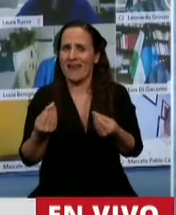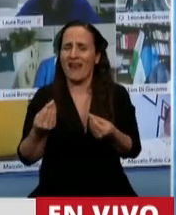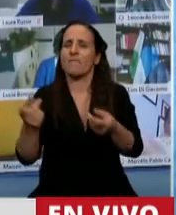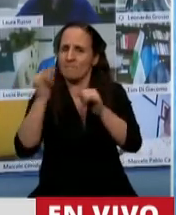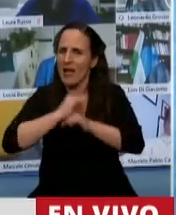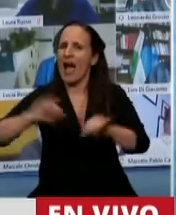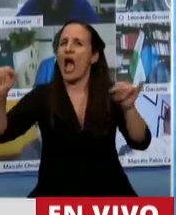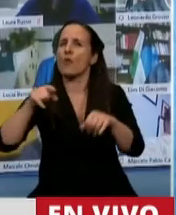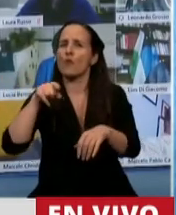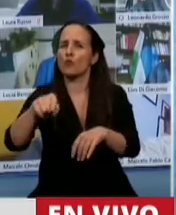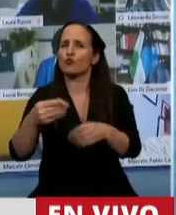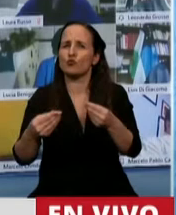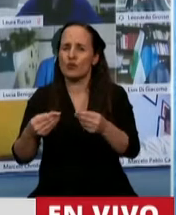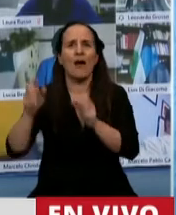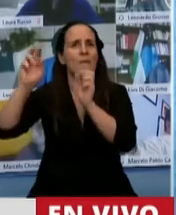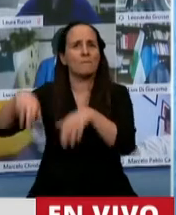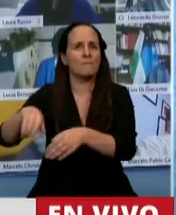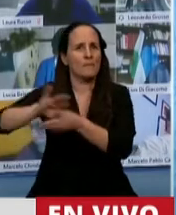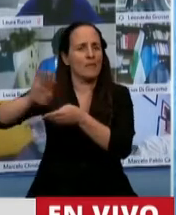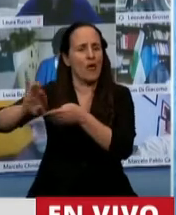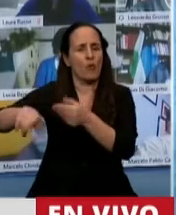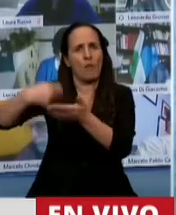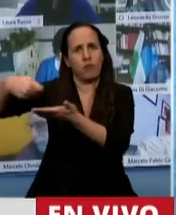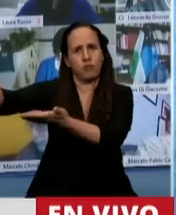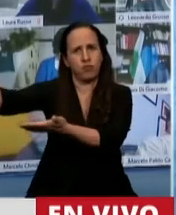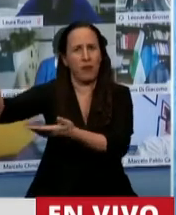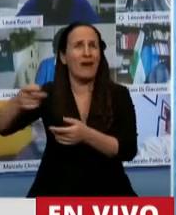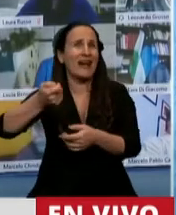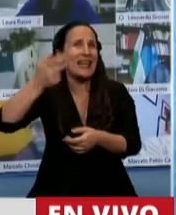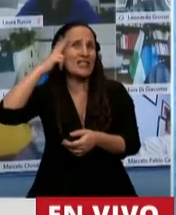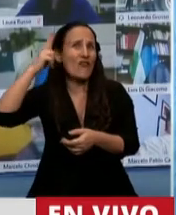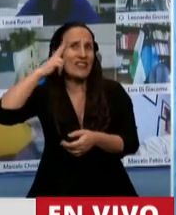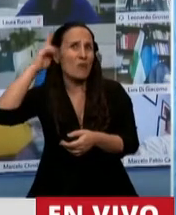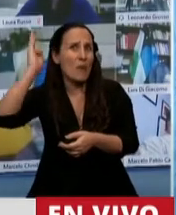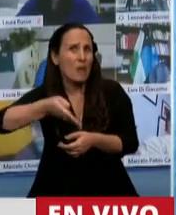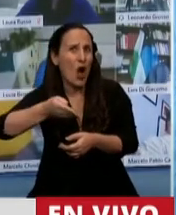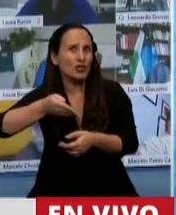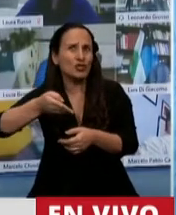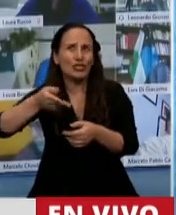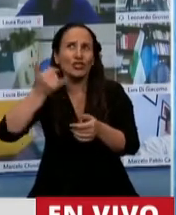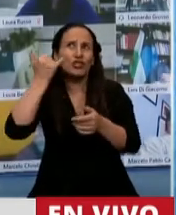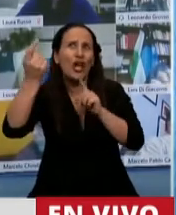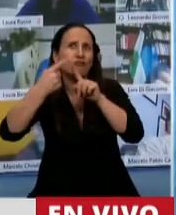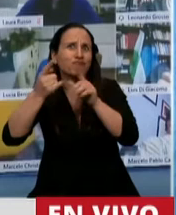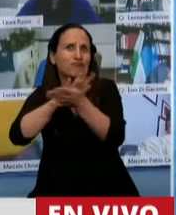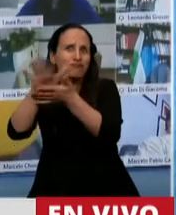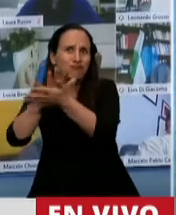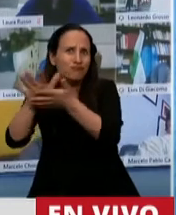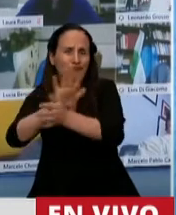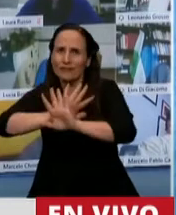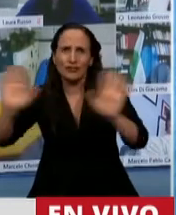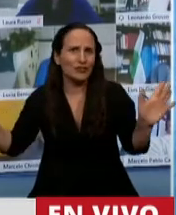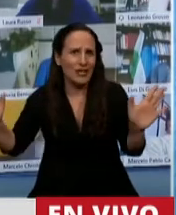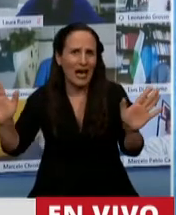anunciar el éxito de la reestructuración de la deuda con casi el 99% de nuestros acreedores externos, declararnos